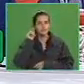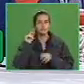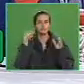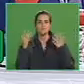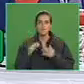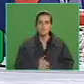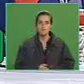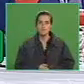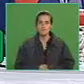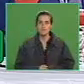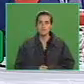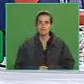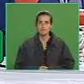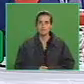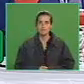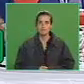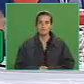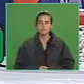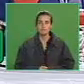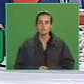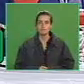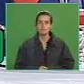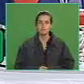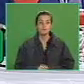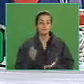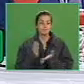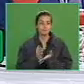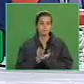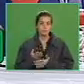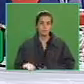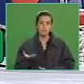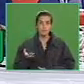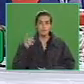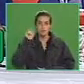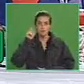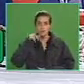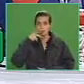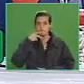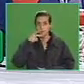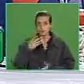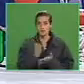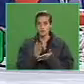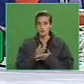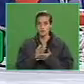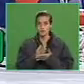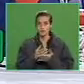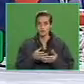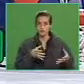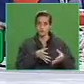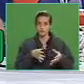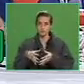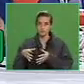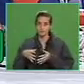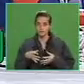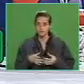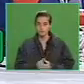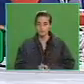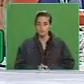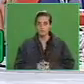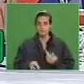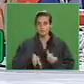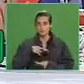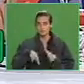Bueno, fue la gran escuela de formación política, la gran escuela de cuadros y cuadras de la